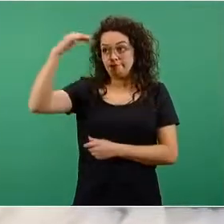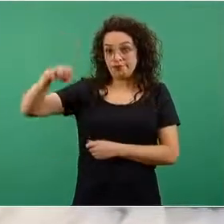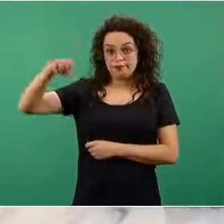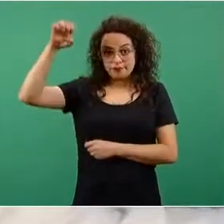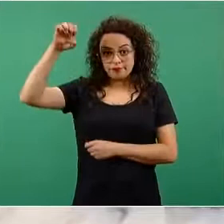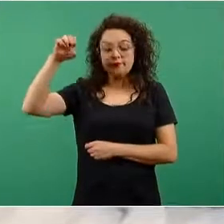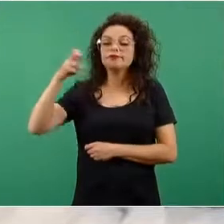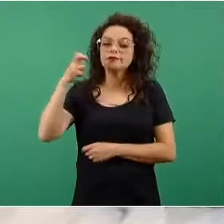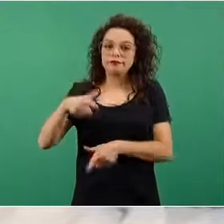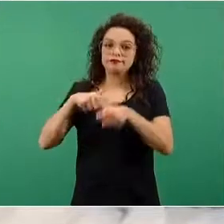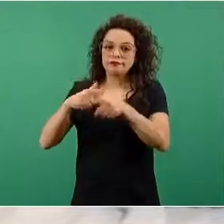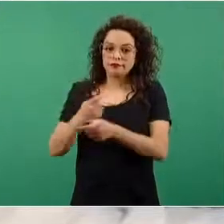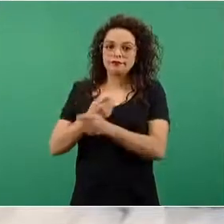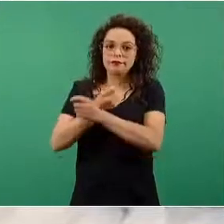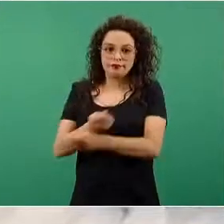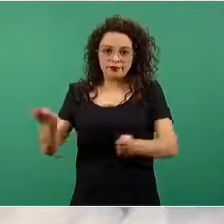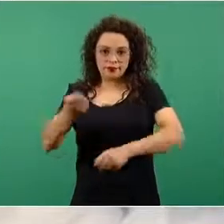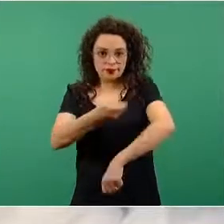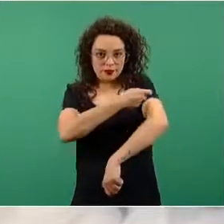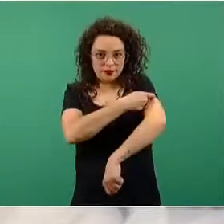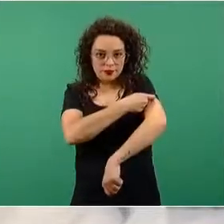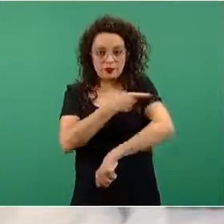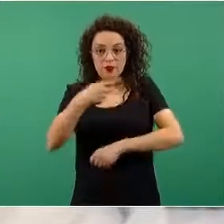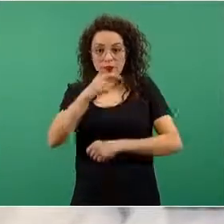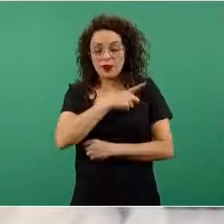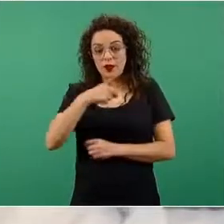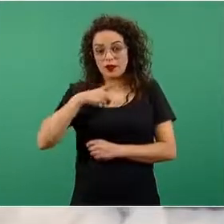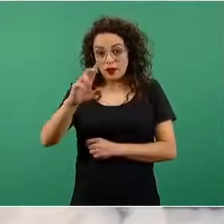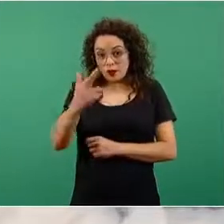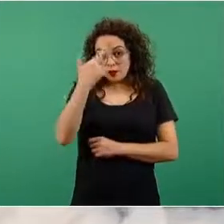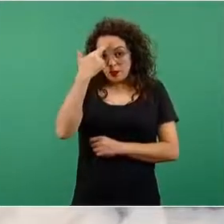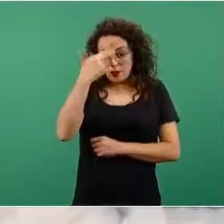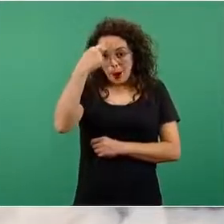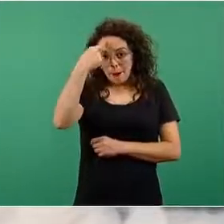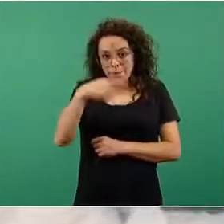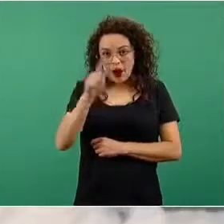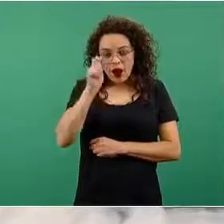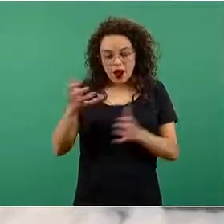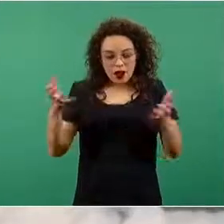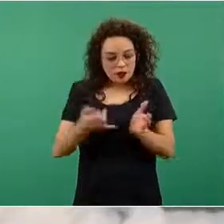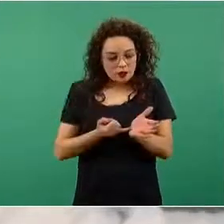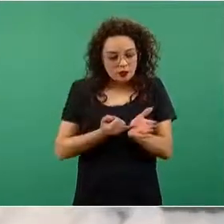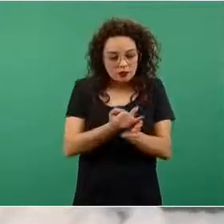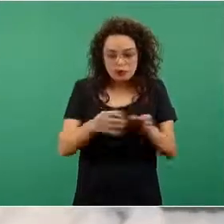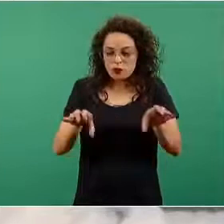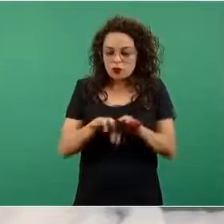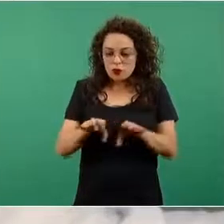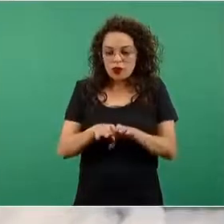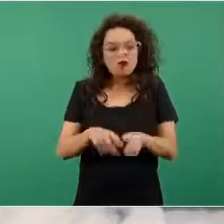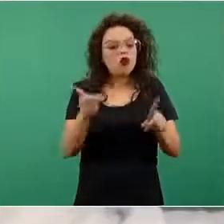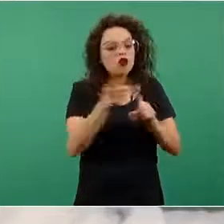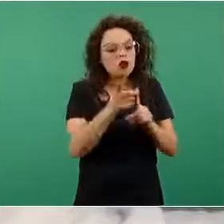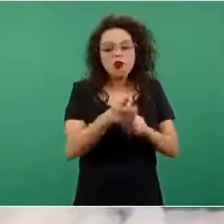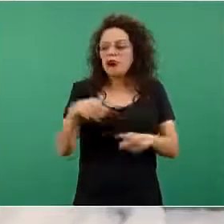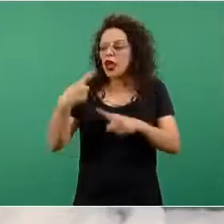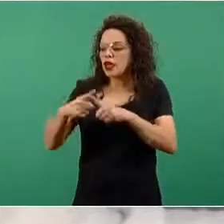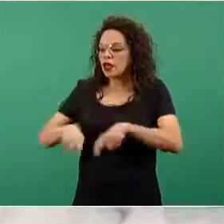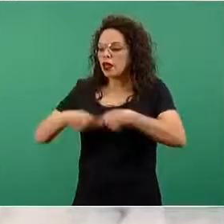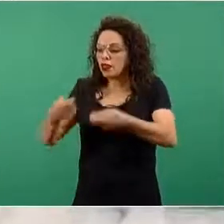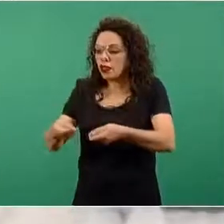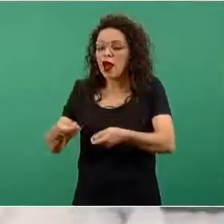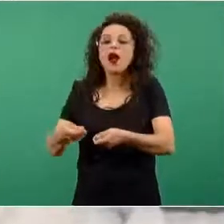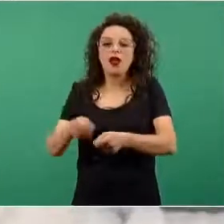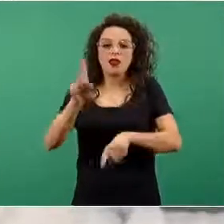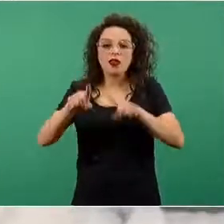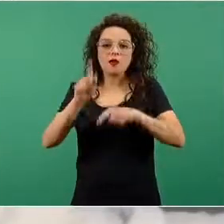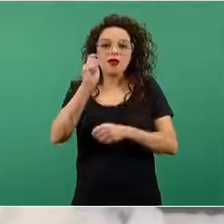también que uno de los componentes importantes para tomar las decisiones de dónde se vacuna y a quién se vacuna tienen que ver con la